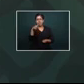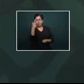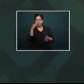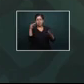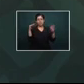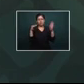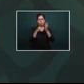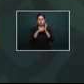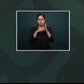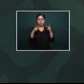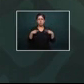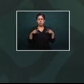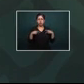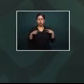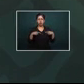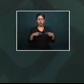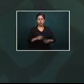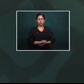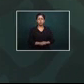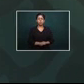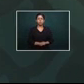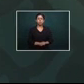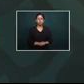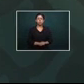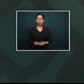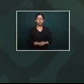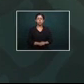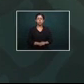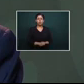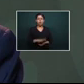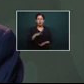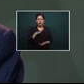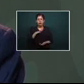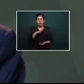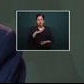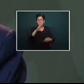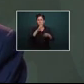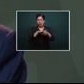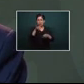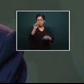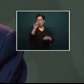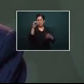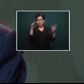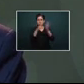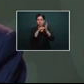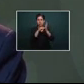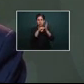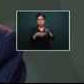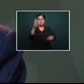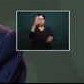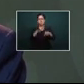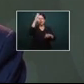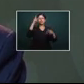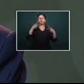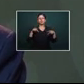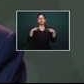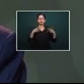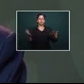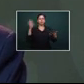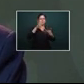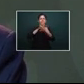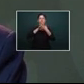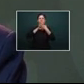reclusos y hay más de 20,000. Este es un